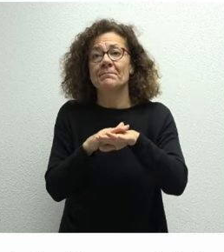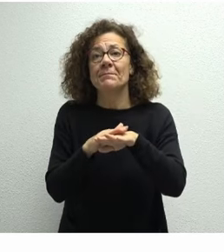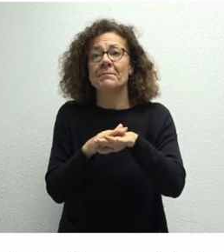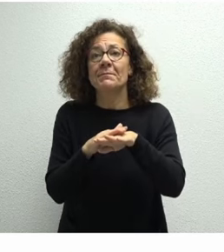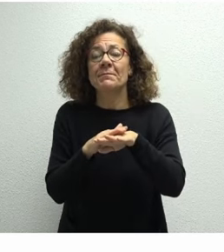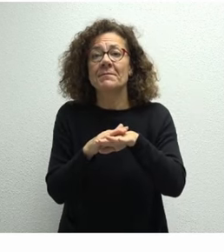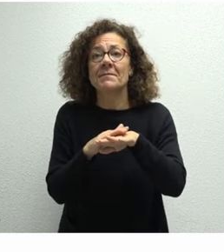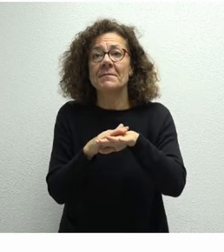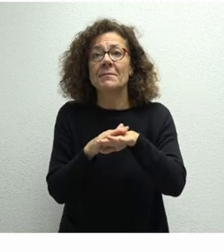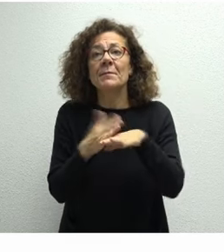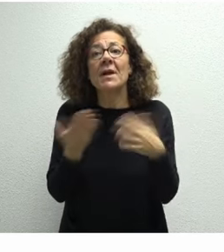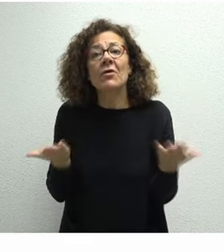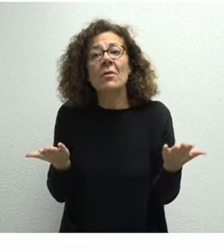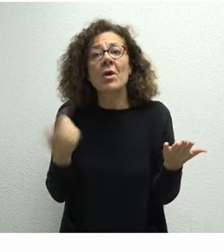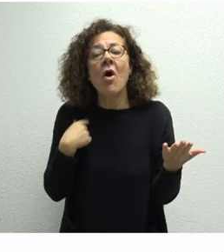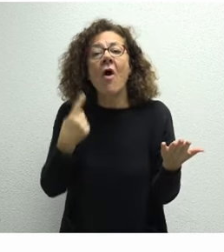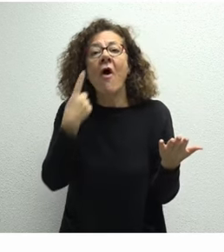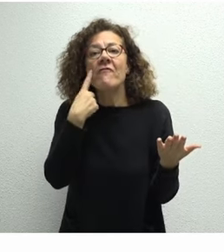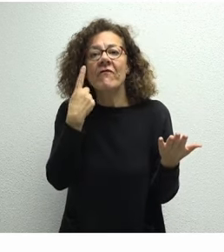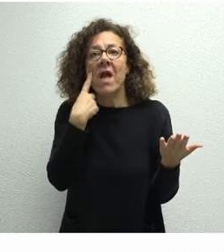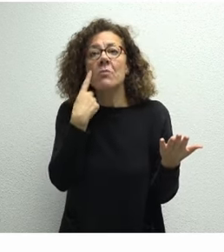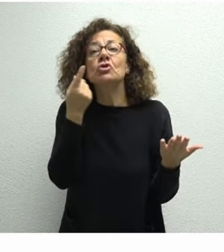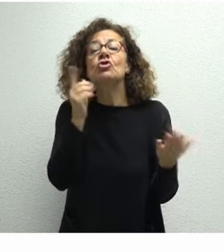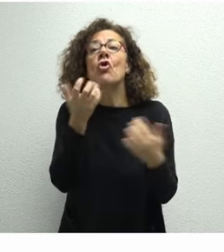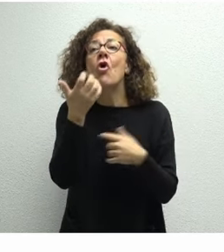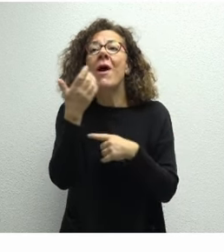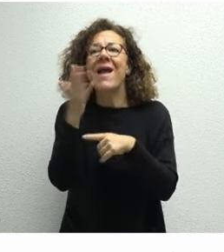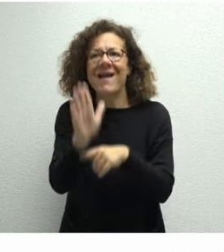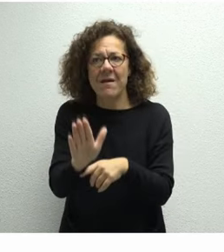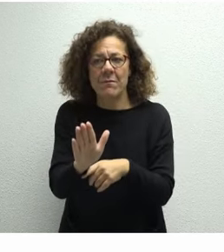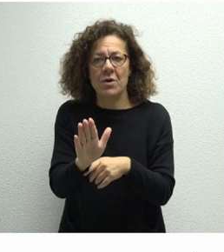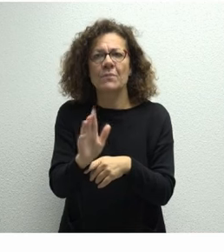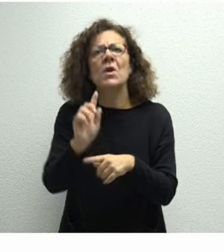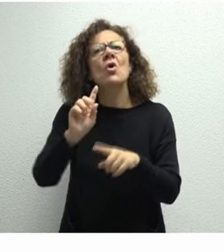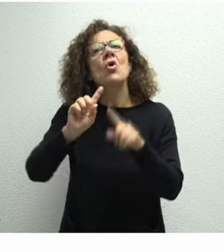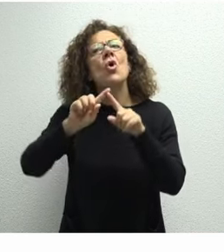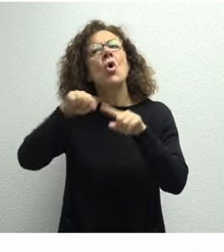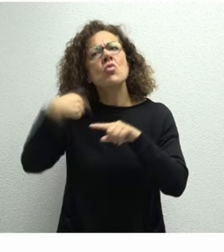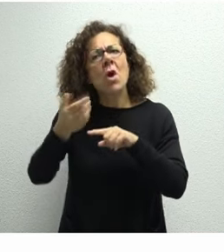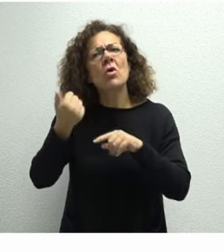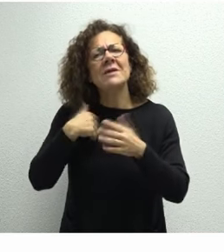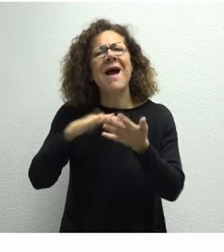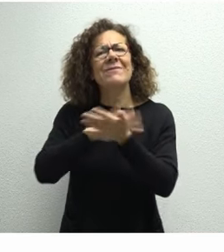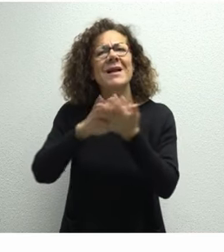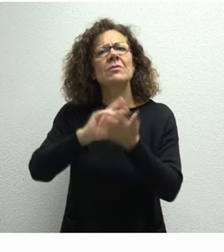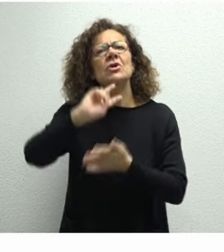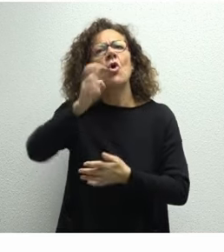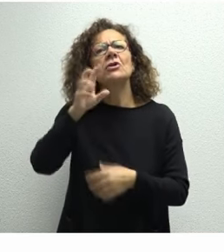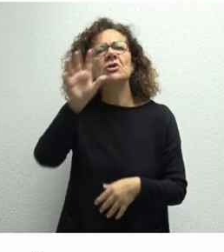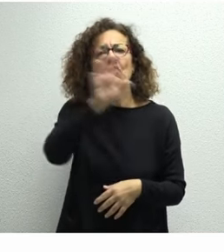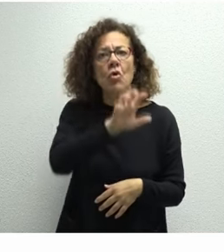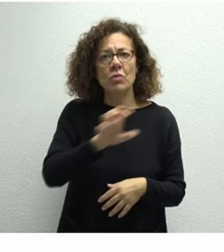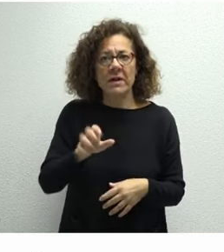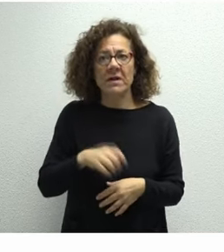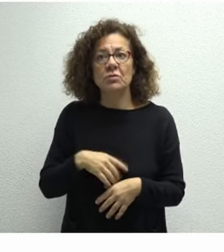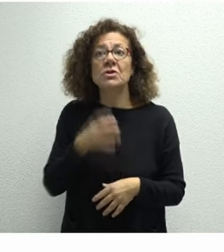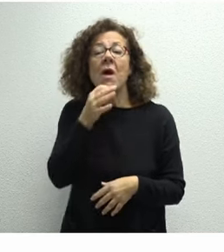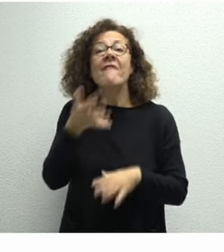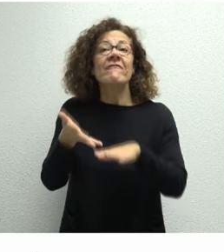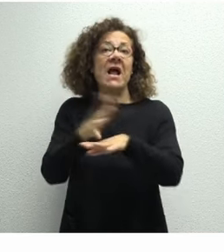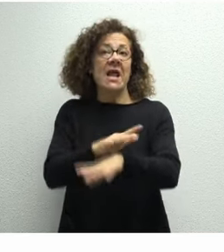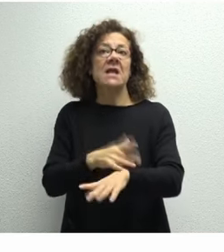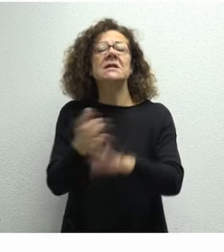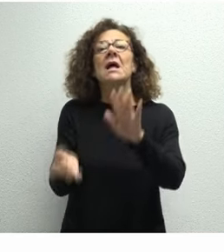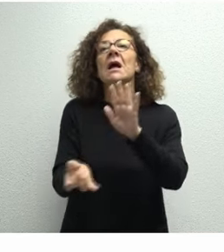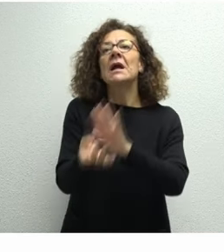eh pero veamos solo como ejemplo a título de ejemplo luego iremos a las otras comunidades No pues esas vale s s